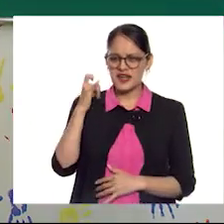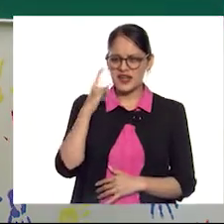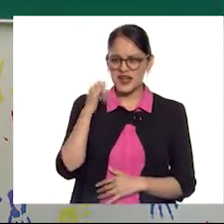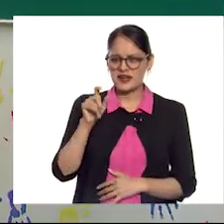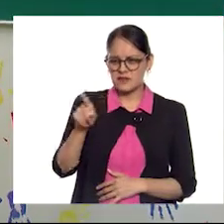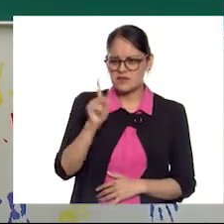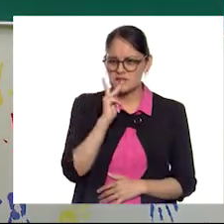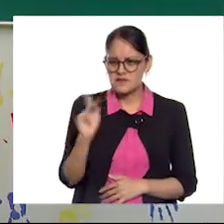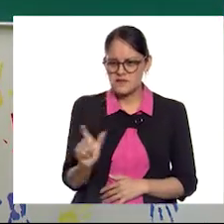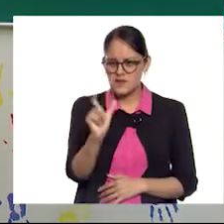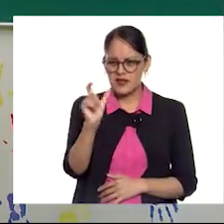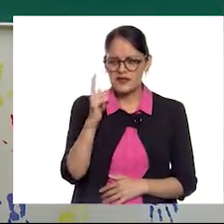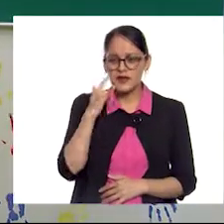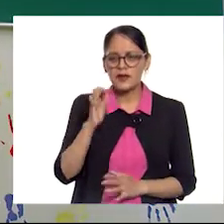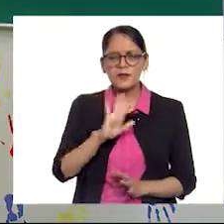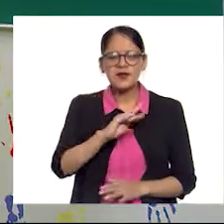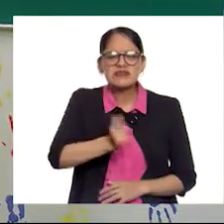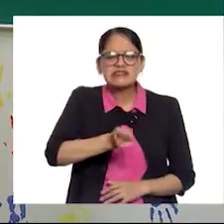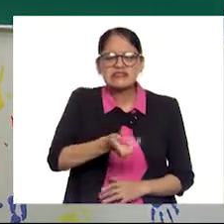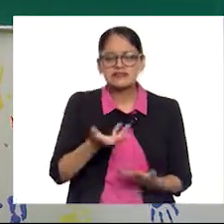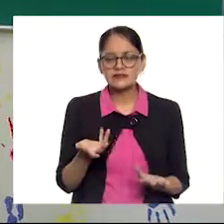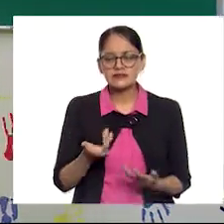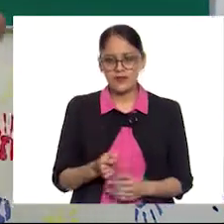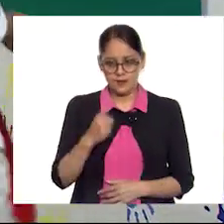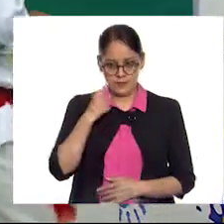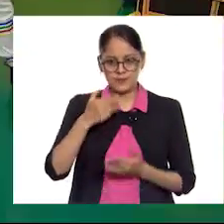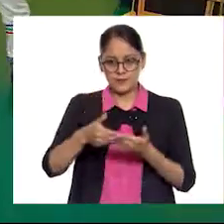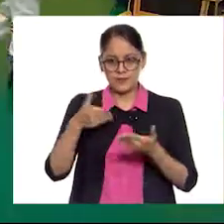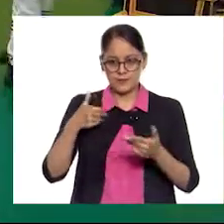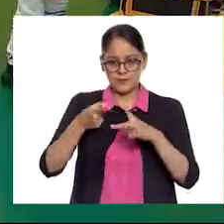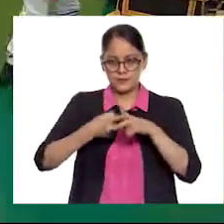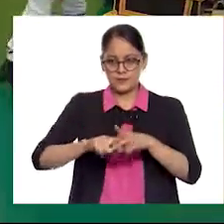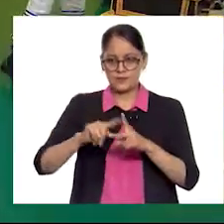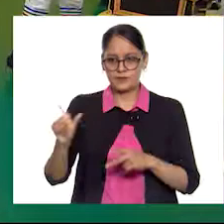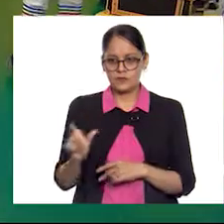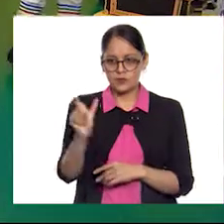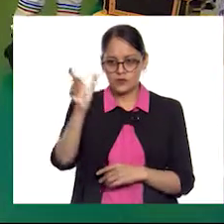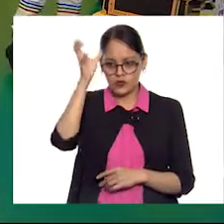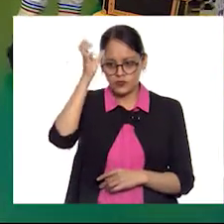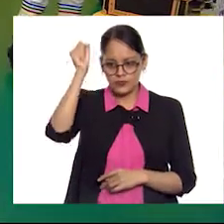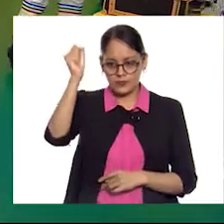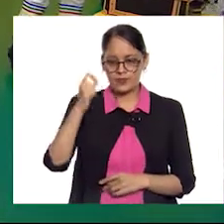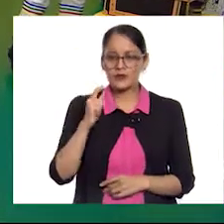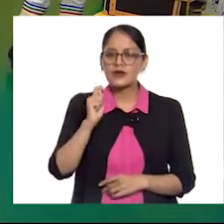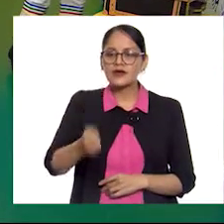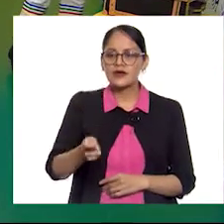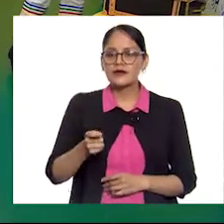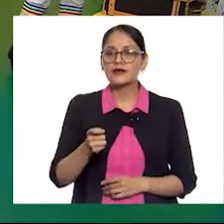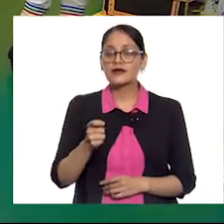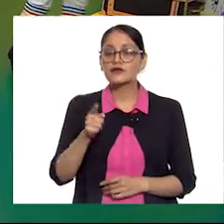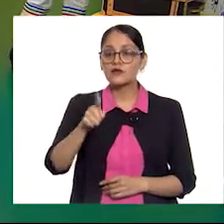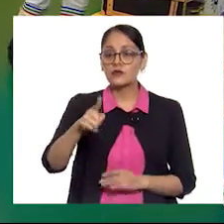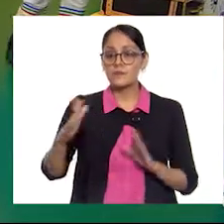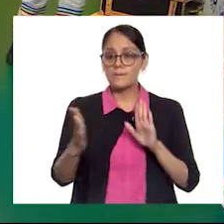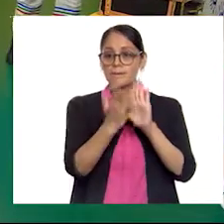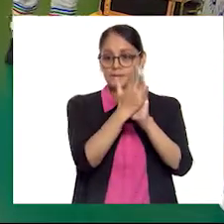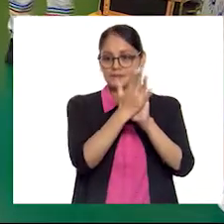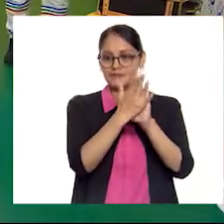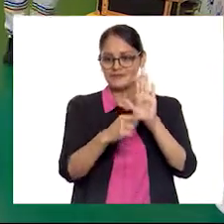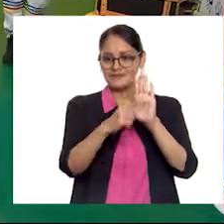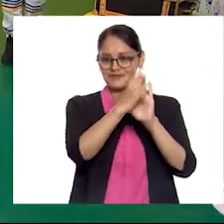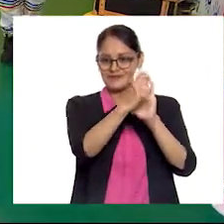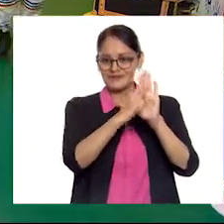suena eso, el performance, pero sí. ¿Qué es? Y para eso traemos aquí el concepto de performance que vamos a pegar aquí en el